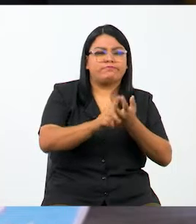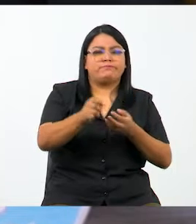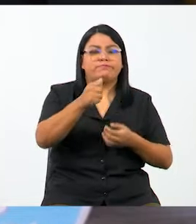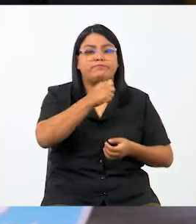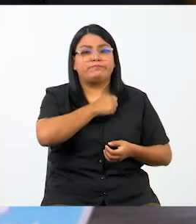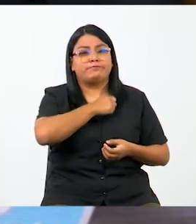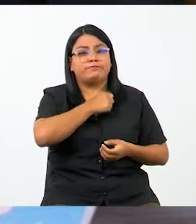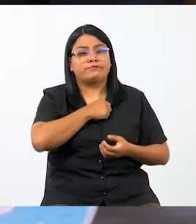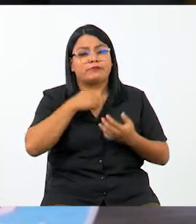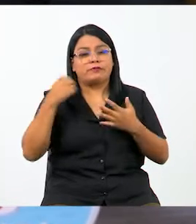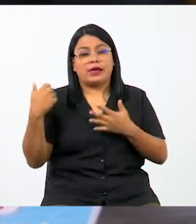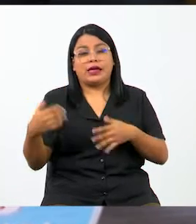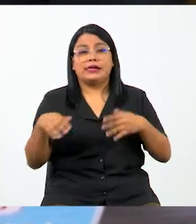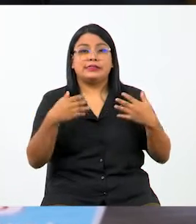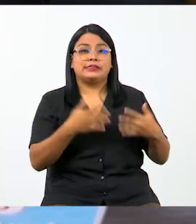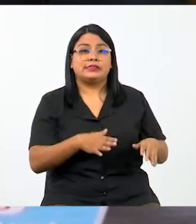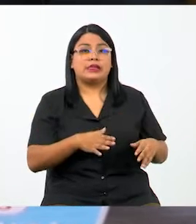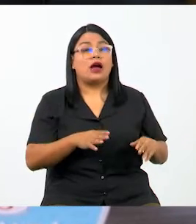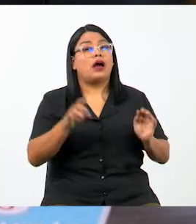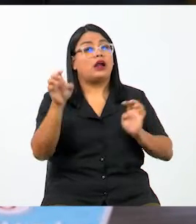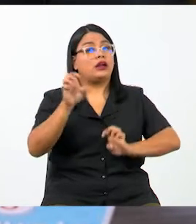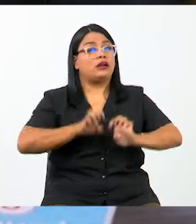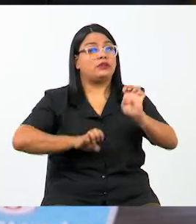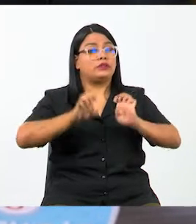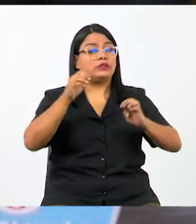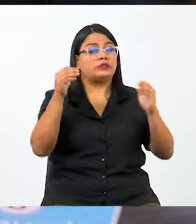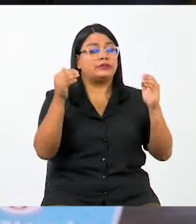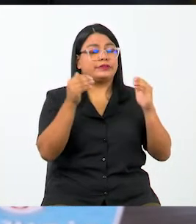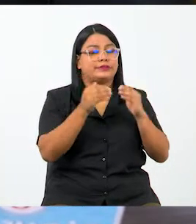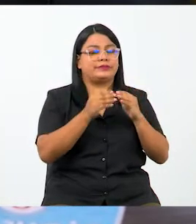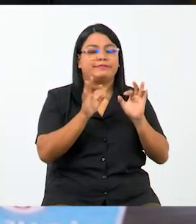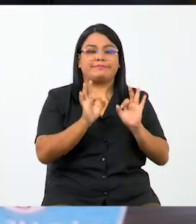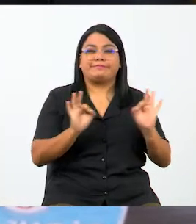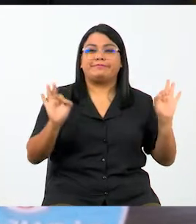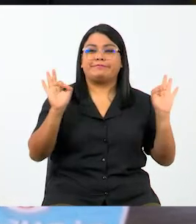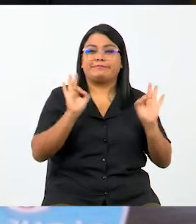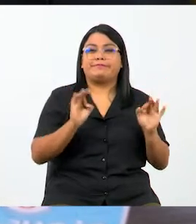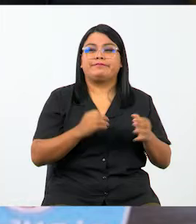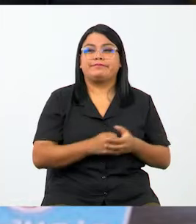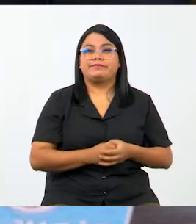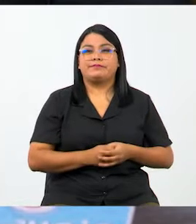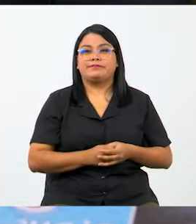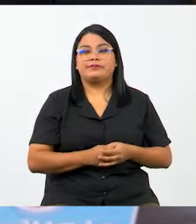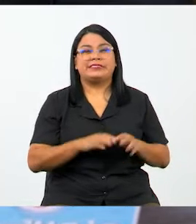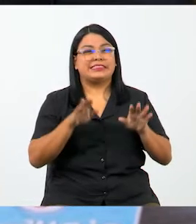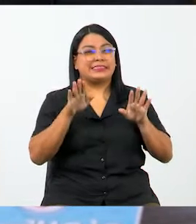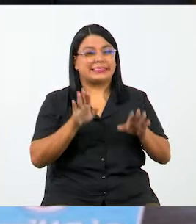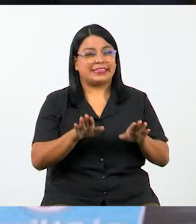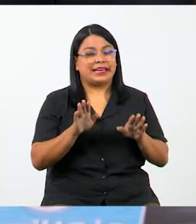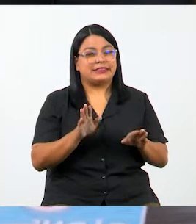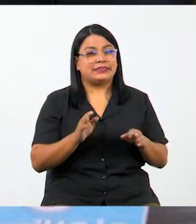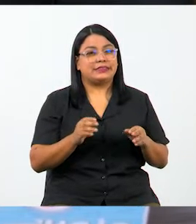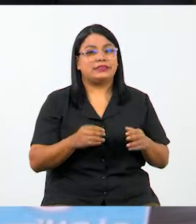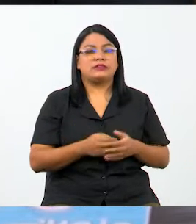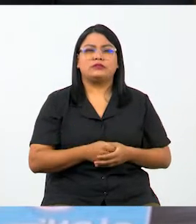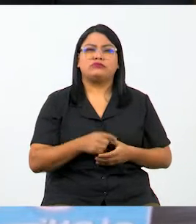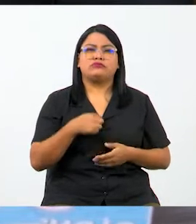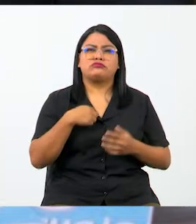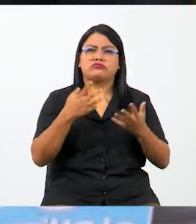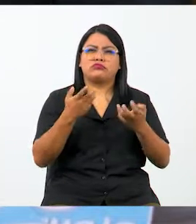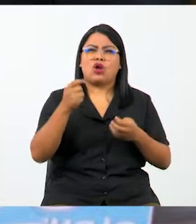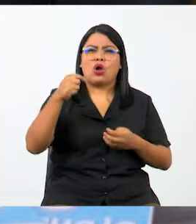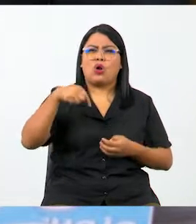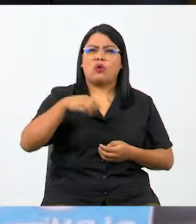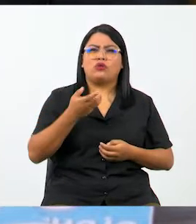la evaluación. Excelente explicación, Esmeralda, te agradecemos. Y quisiera que ahora que los y las docentes tienen